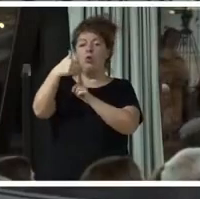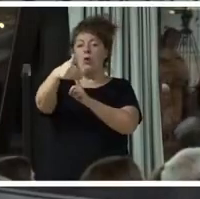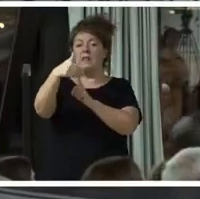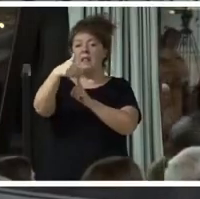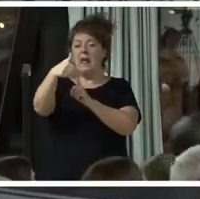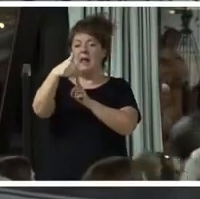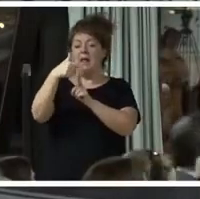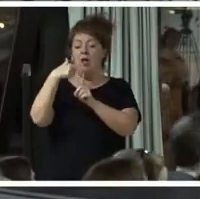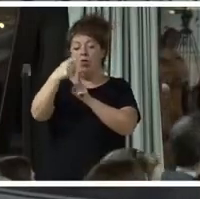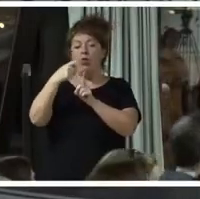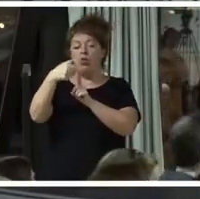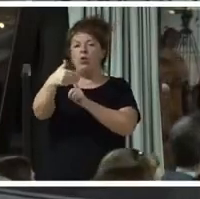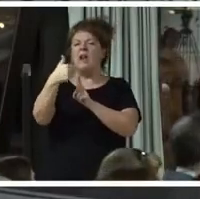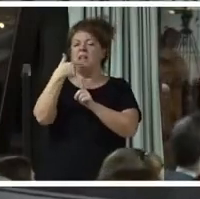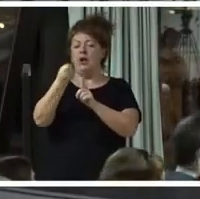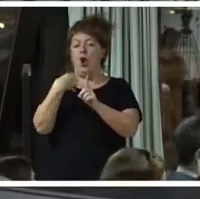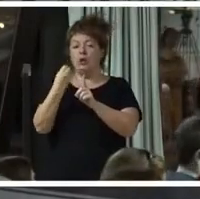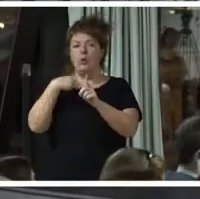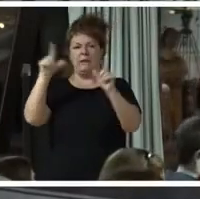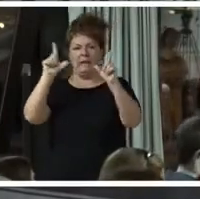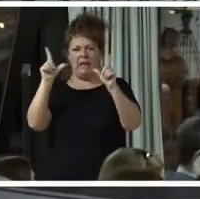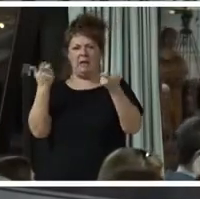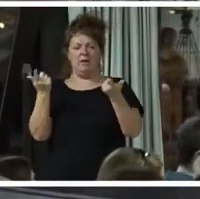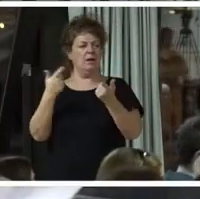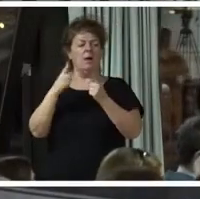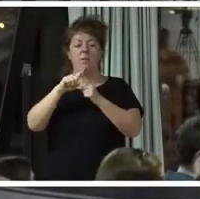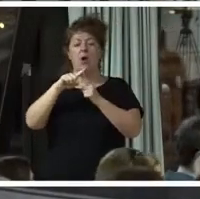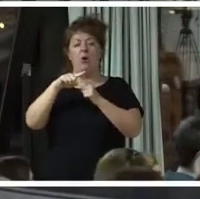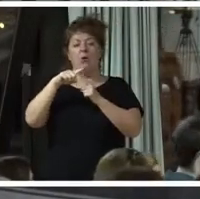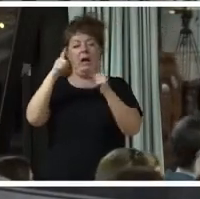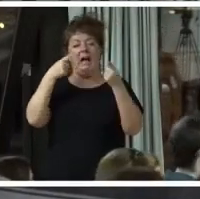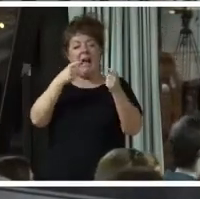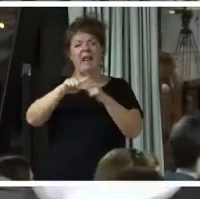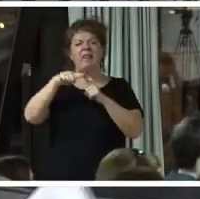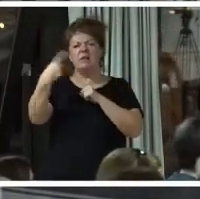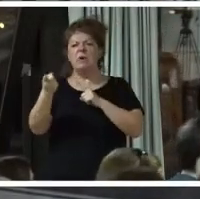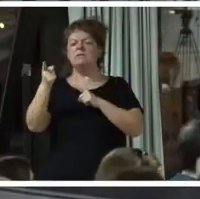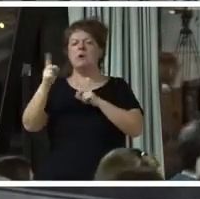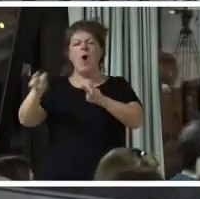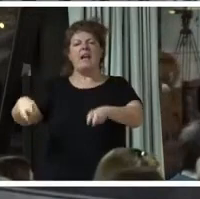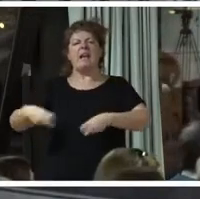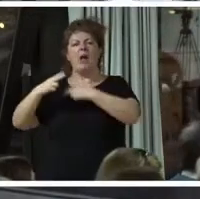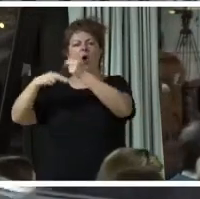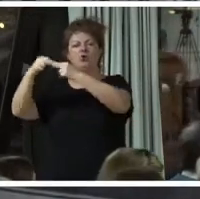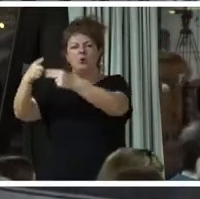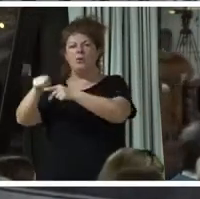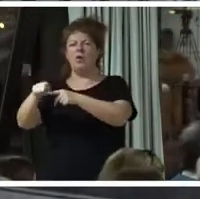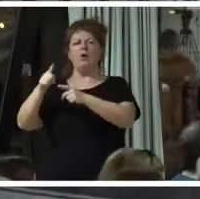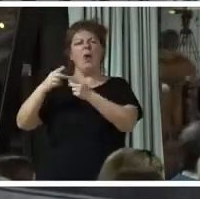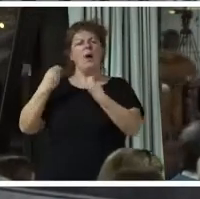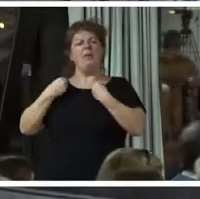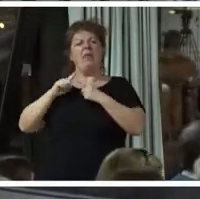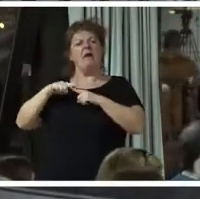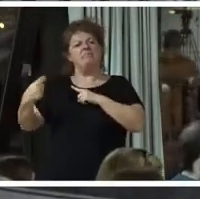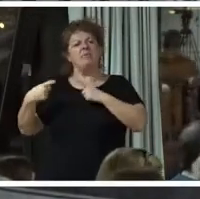muchas veces en ese durante es cuando nos las cuentan en televisión pero Las Guerras tienen un después y una reconstrucción y una vida posconflicto y esa también